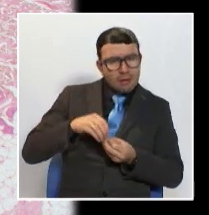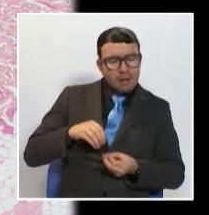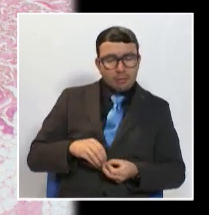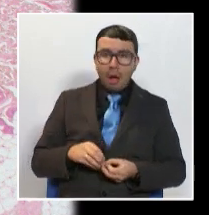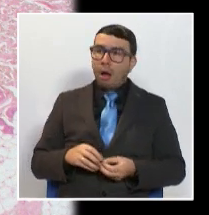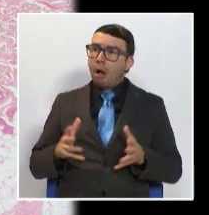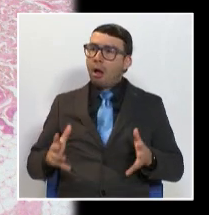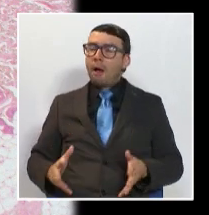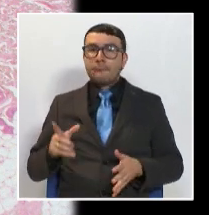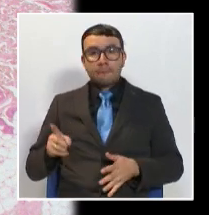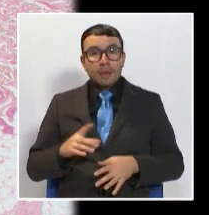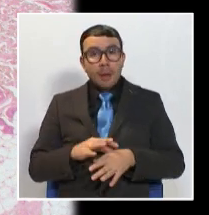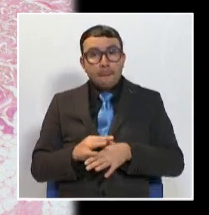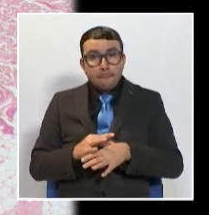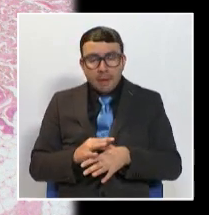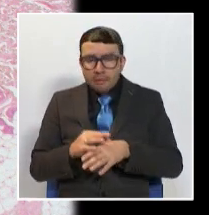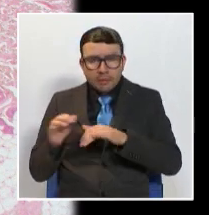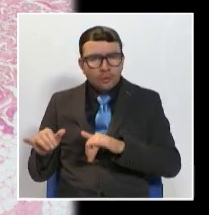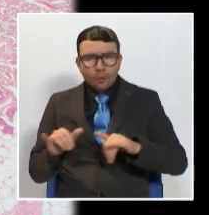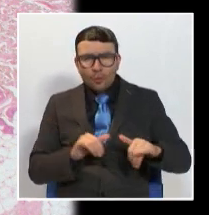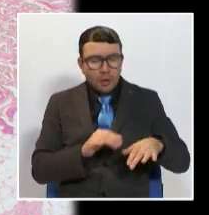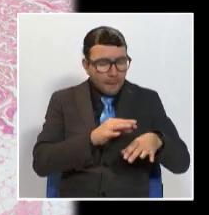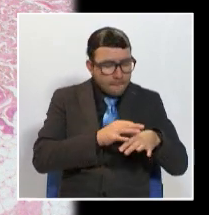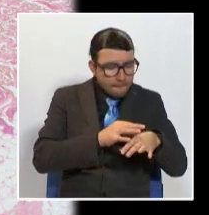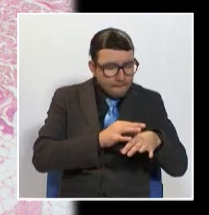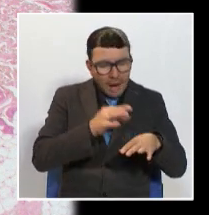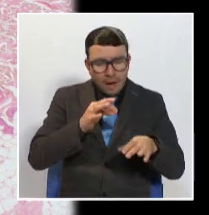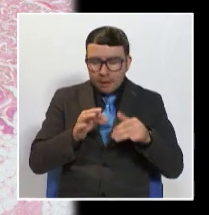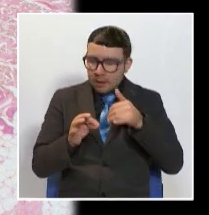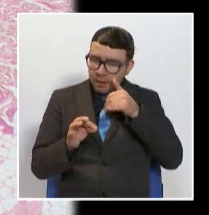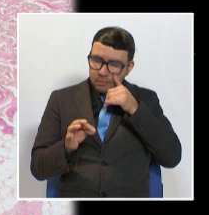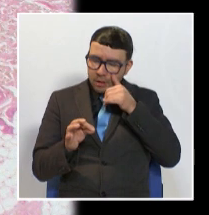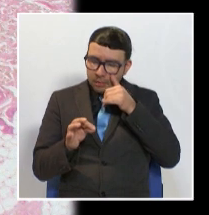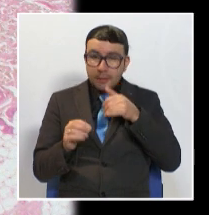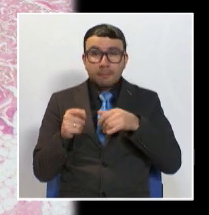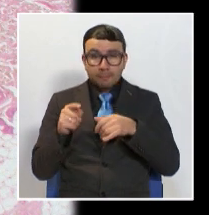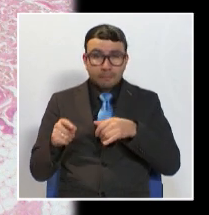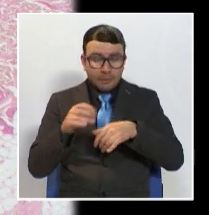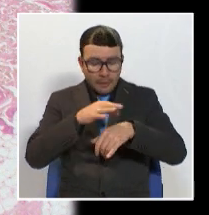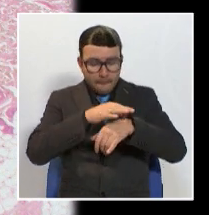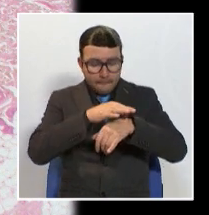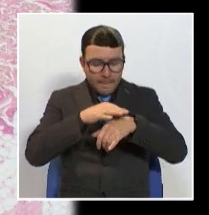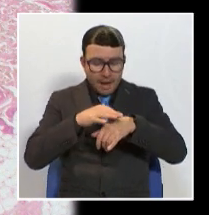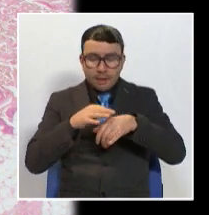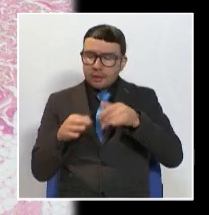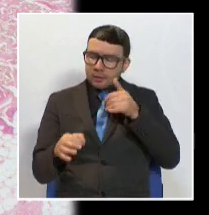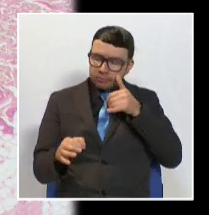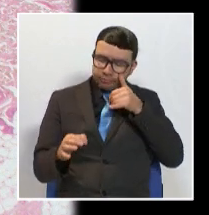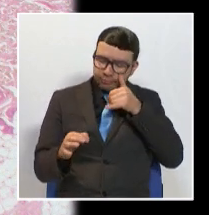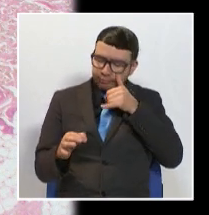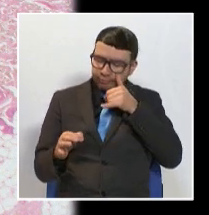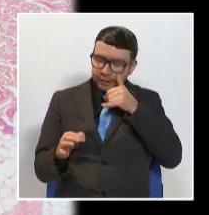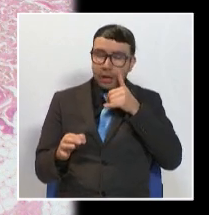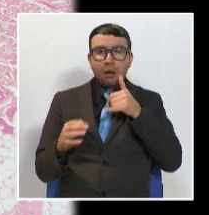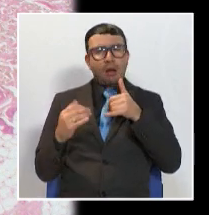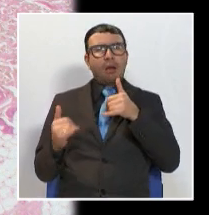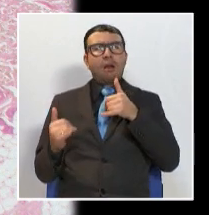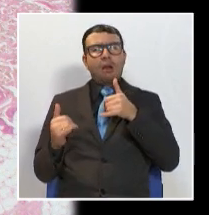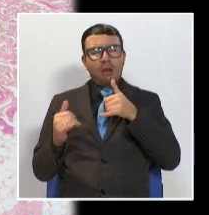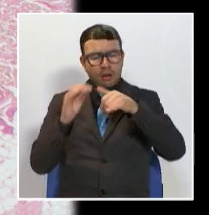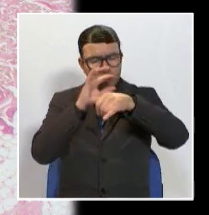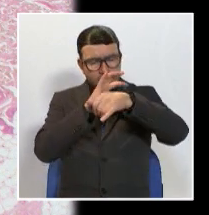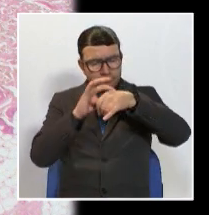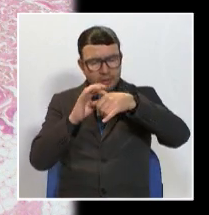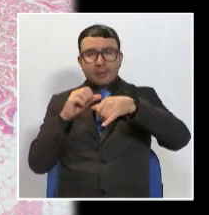la piel es como si hiciéramos una biopsia, hiciéramos un corte vertical, podemos ver que la piel está compuesta de